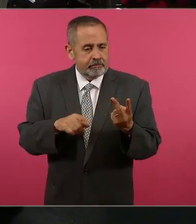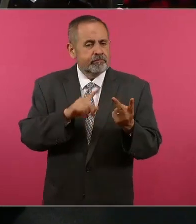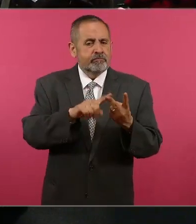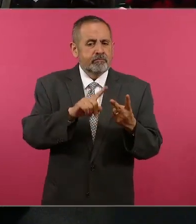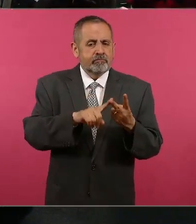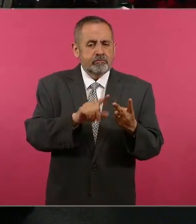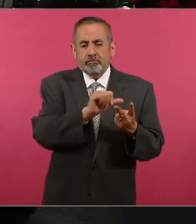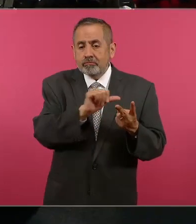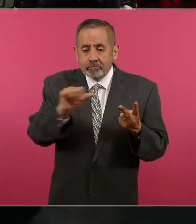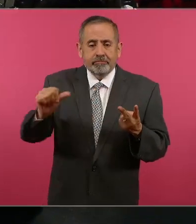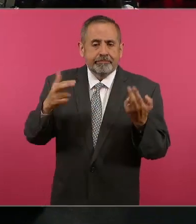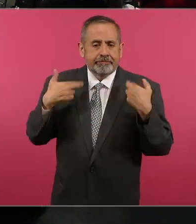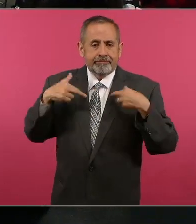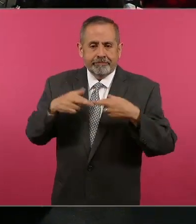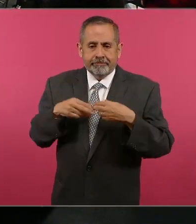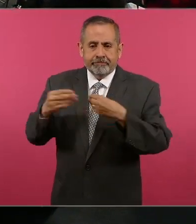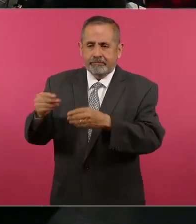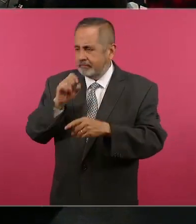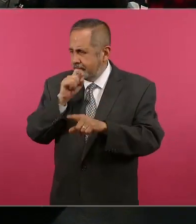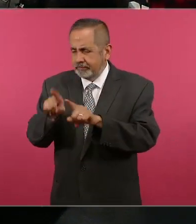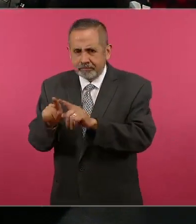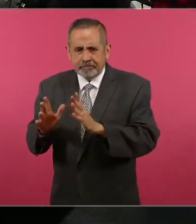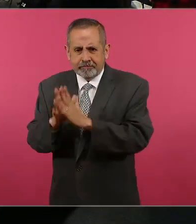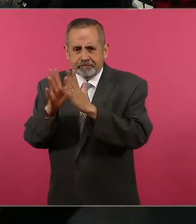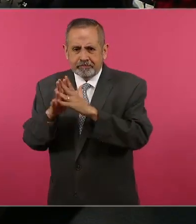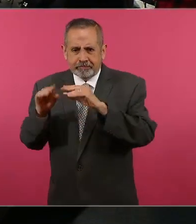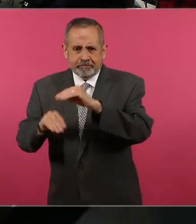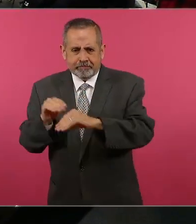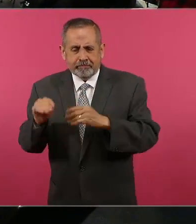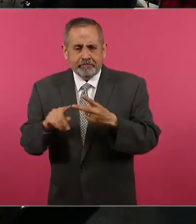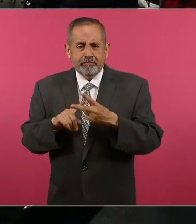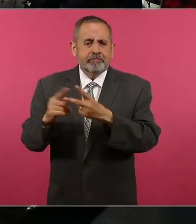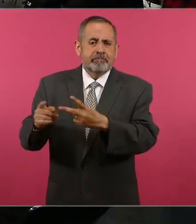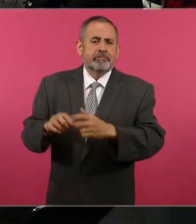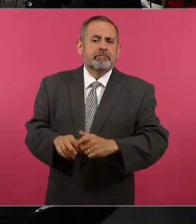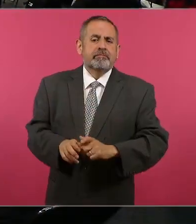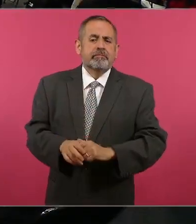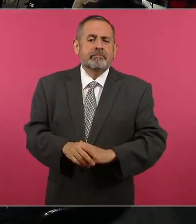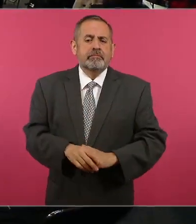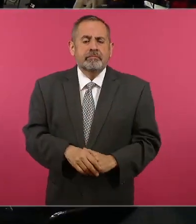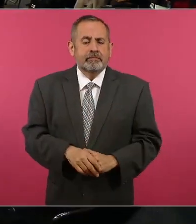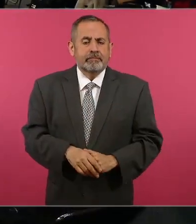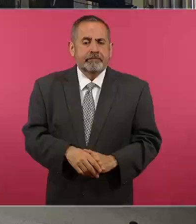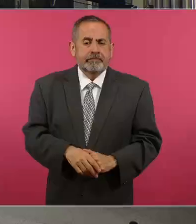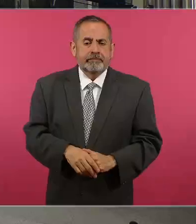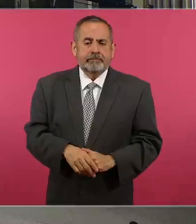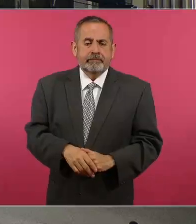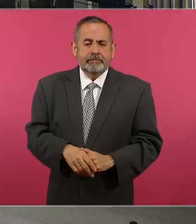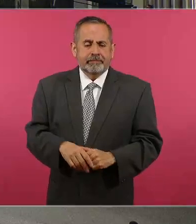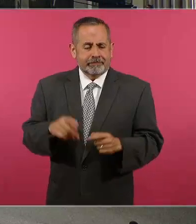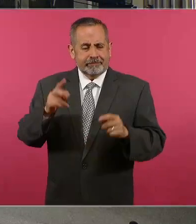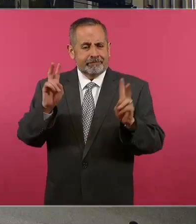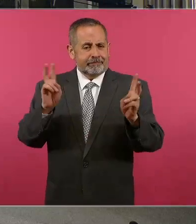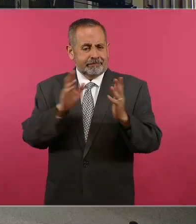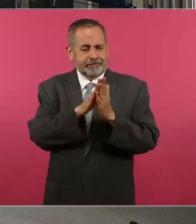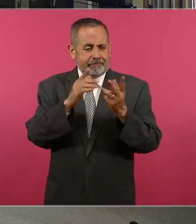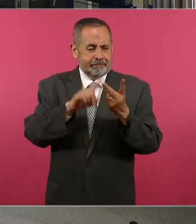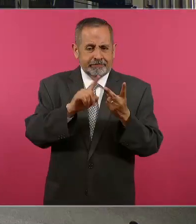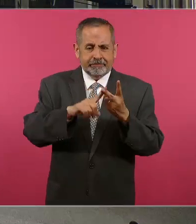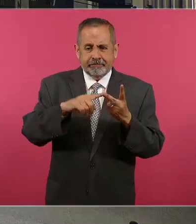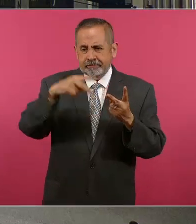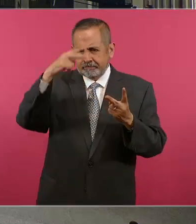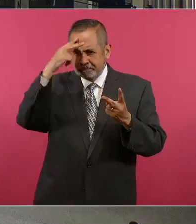¿no? También ustedes participaron. Sí, México, grandeza y diversidad. México, grandeza y